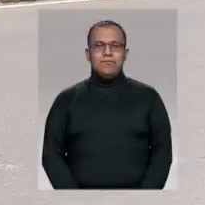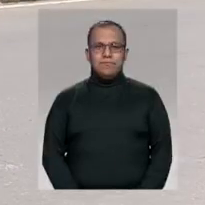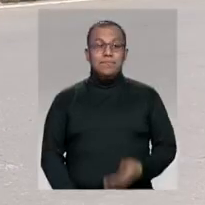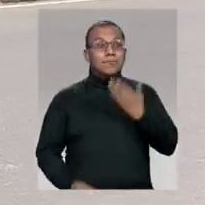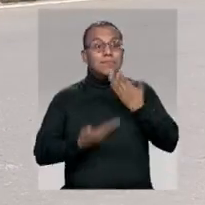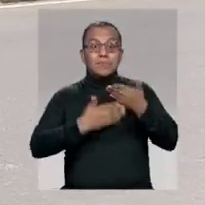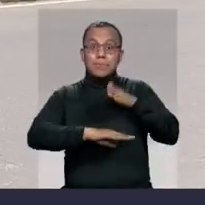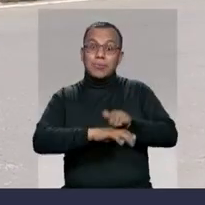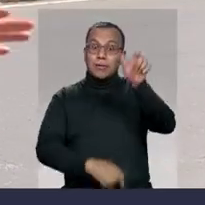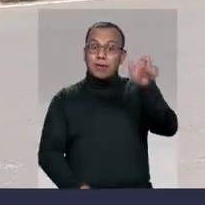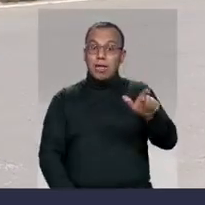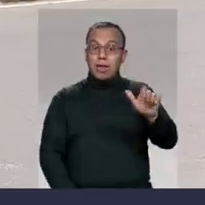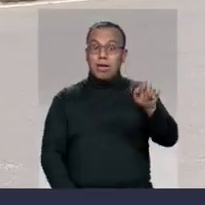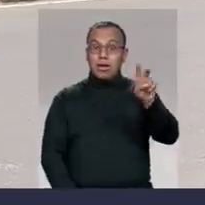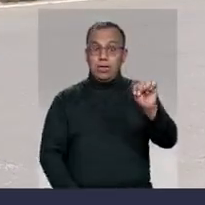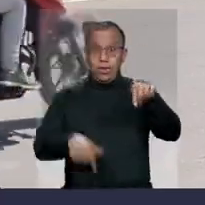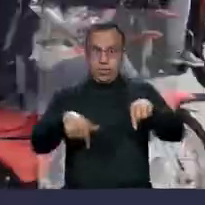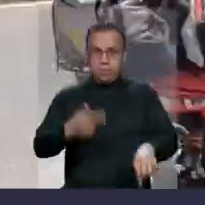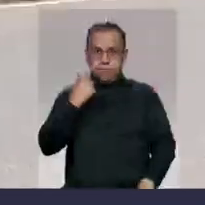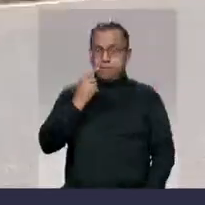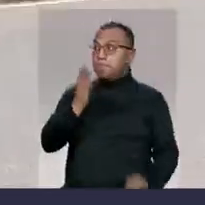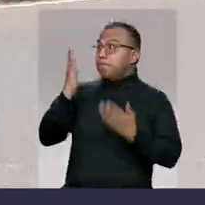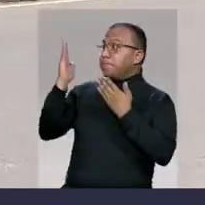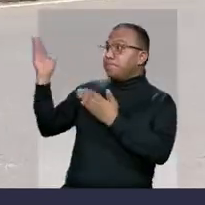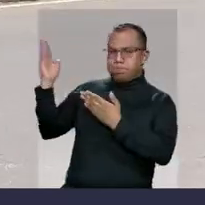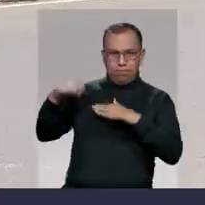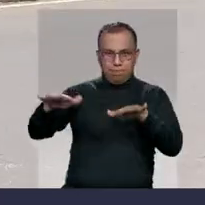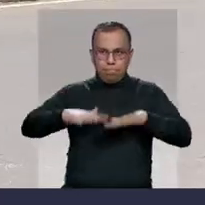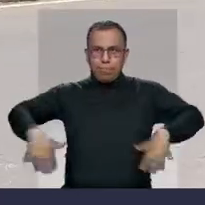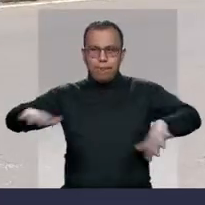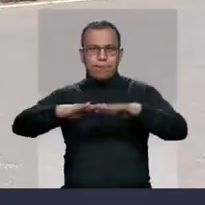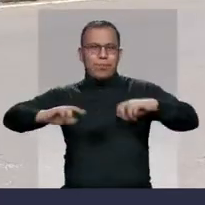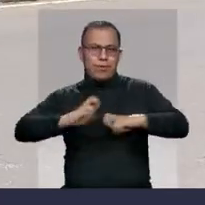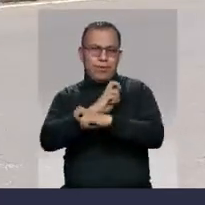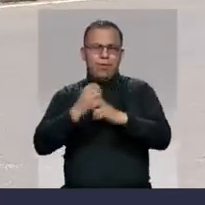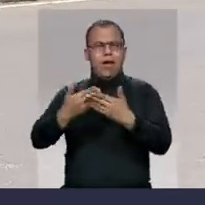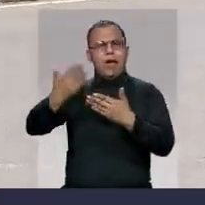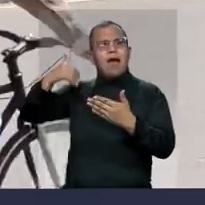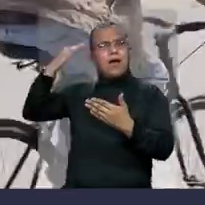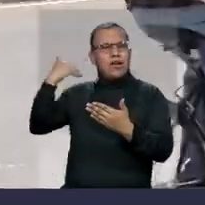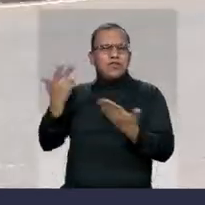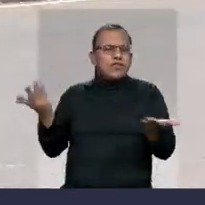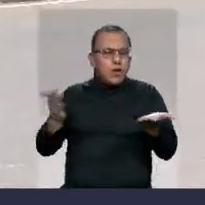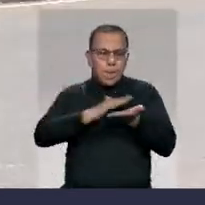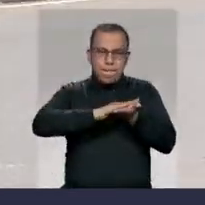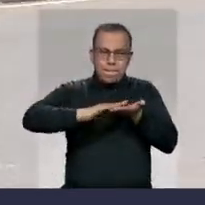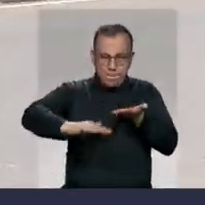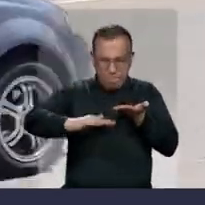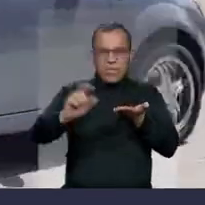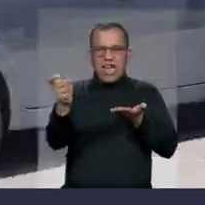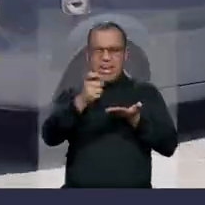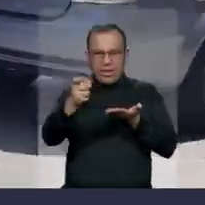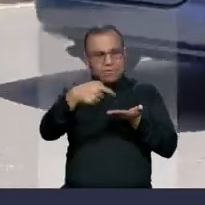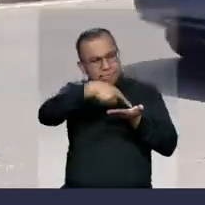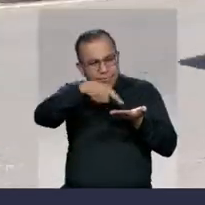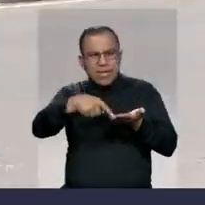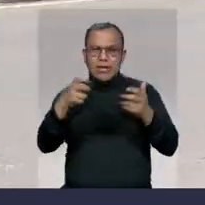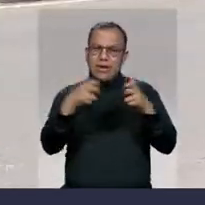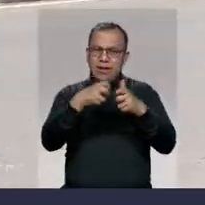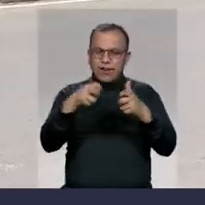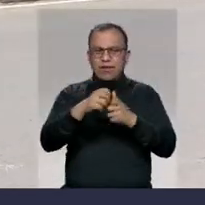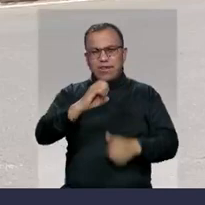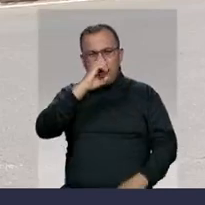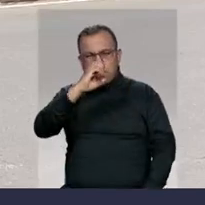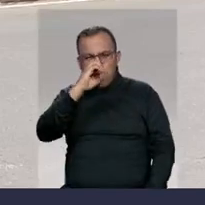Lina, buenas tardes. Pues le cuento que aquí donde será construido el parque funcionaba la antigua planta de asfalto de la ciudad, altamente generadora de